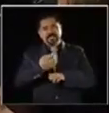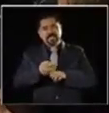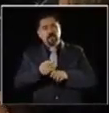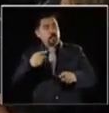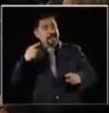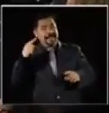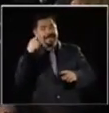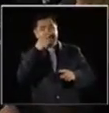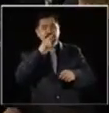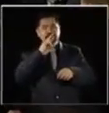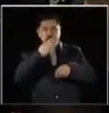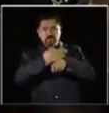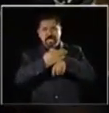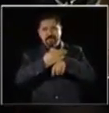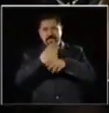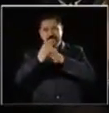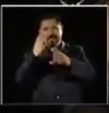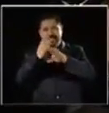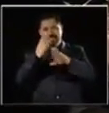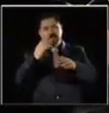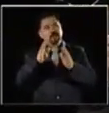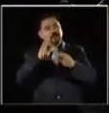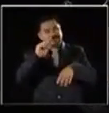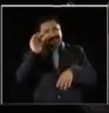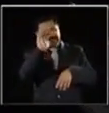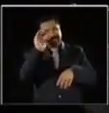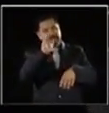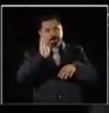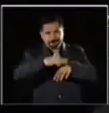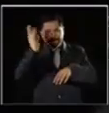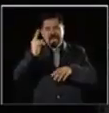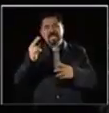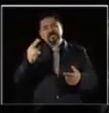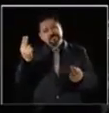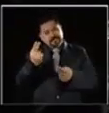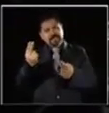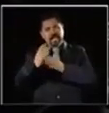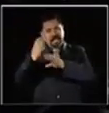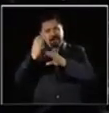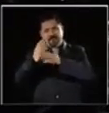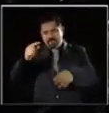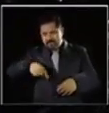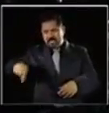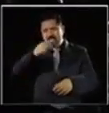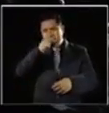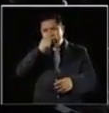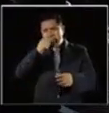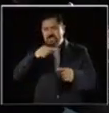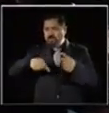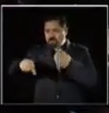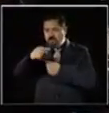concesiones para tener más unidades en la ciudad de hermosillo y que haya más rutas y demás horarios